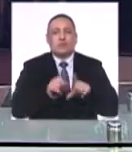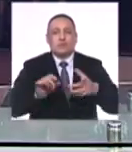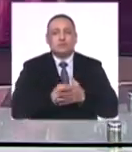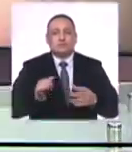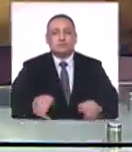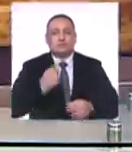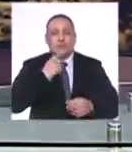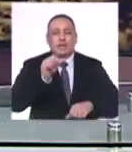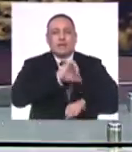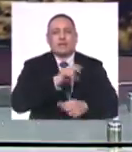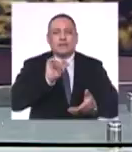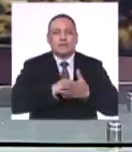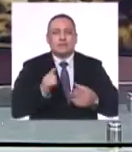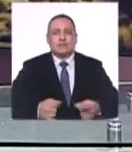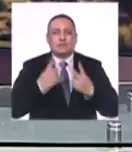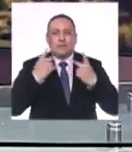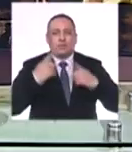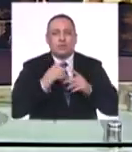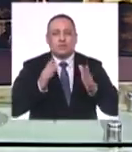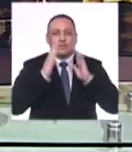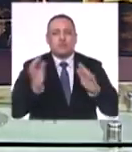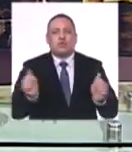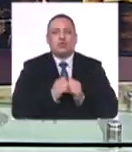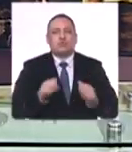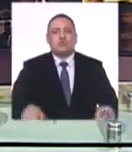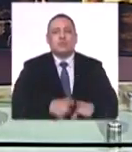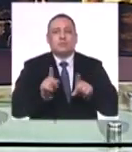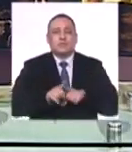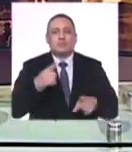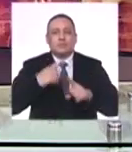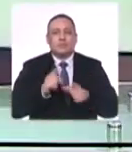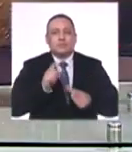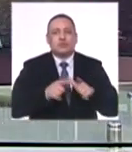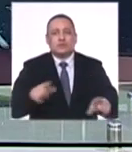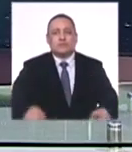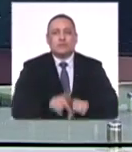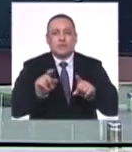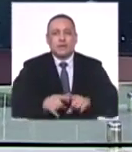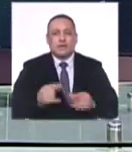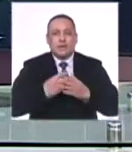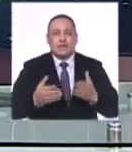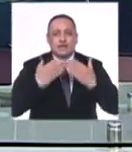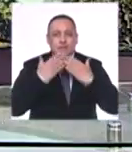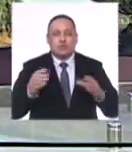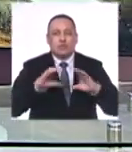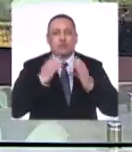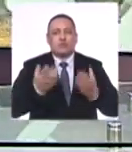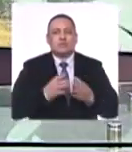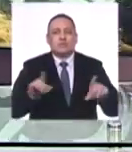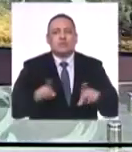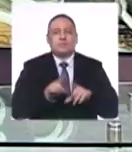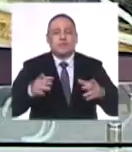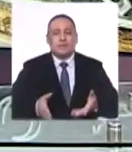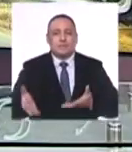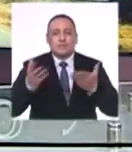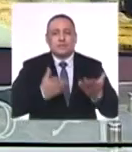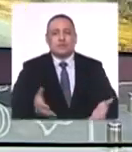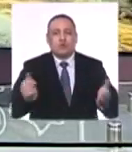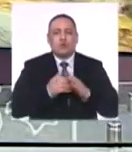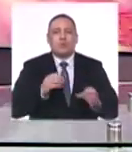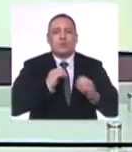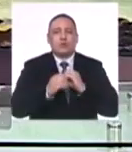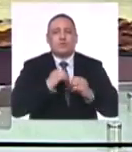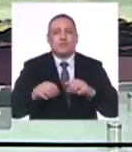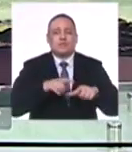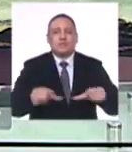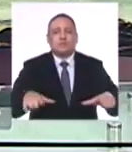en Ancash. Estamos observando también a los pobladores agradecidos con la congresista, invitándola a este mejoramiento